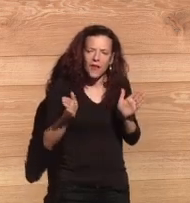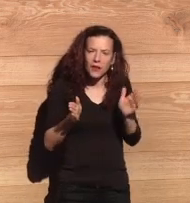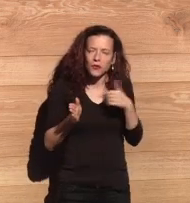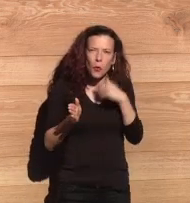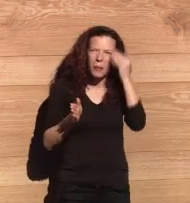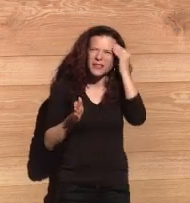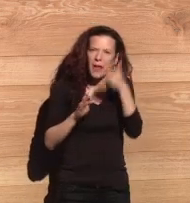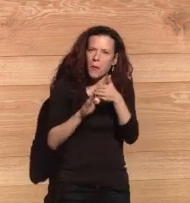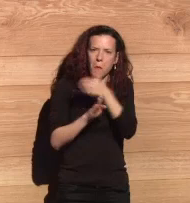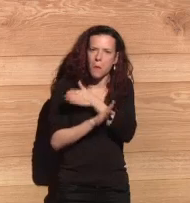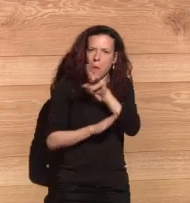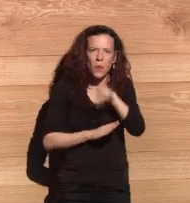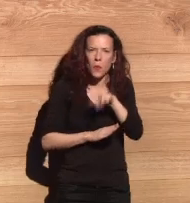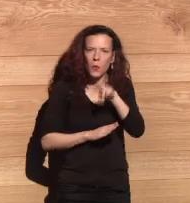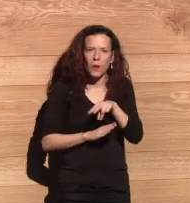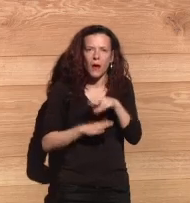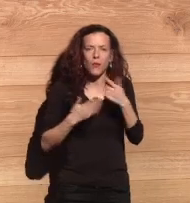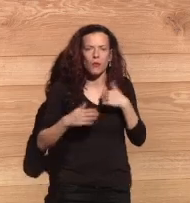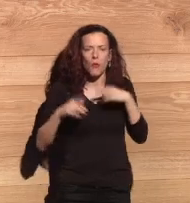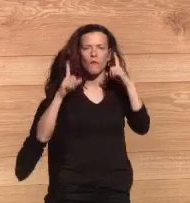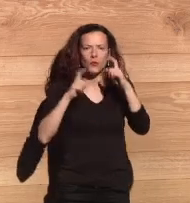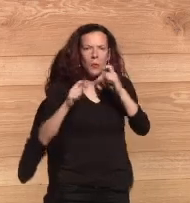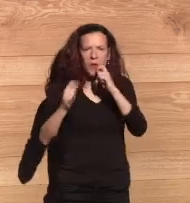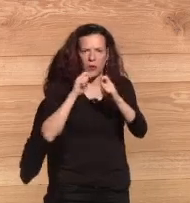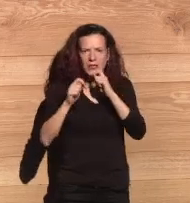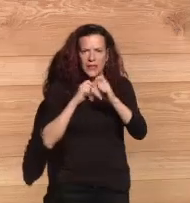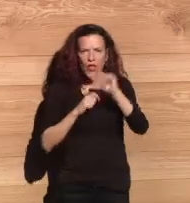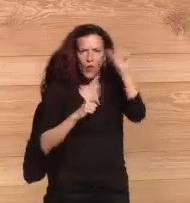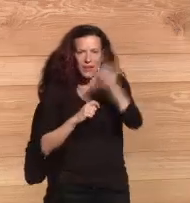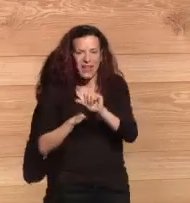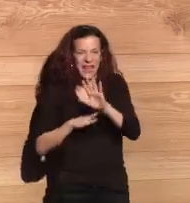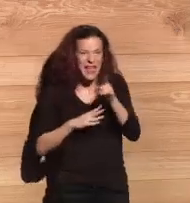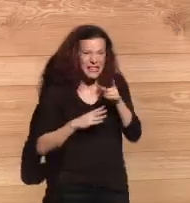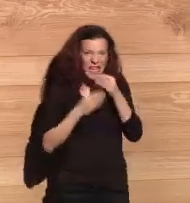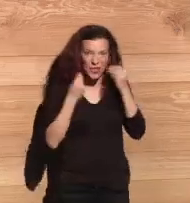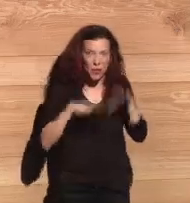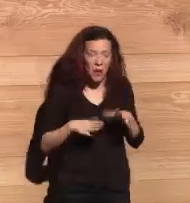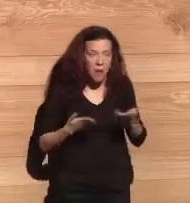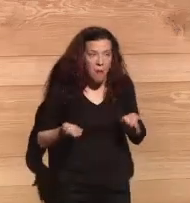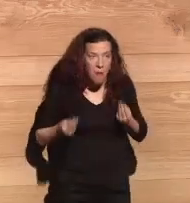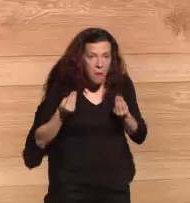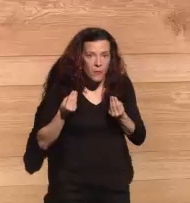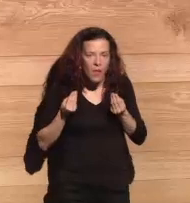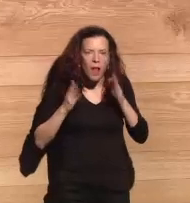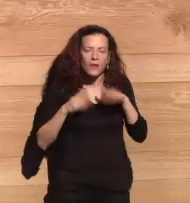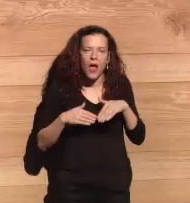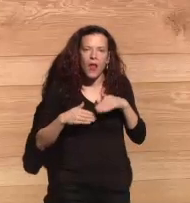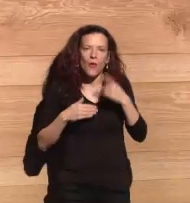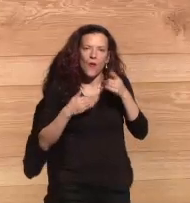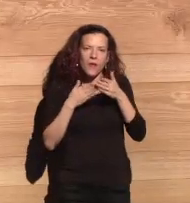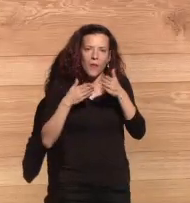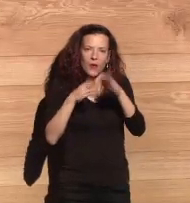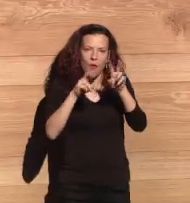él. O sea, es que no había pensado nunca en eso. Yo era fotoperiodista, yo era documentalista, a mí esta historia no me... Y se abrió un camino nuevo que era